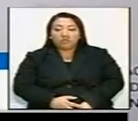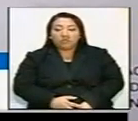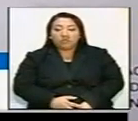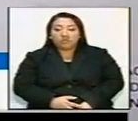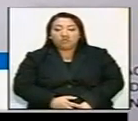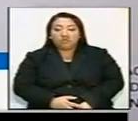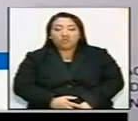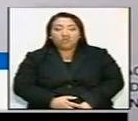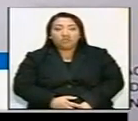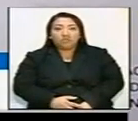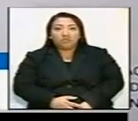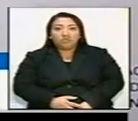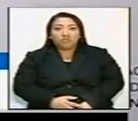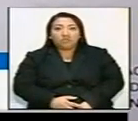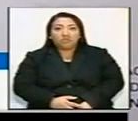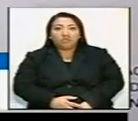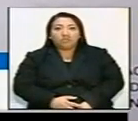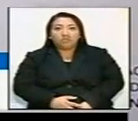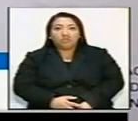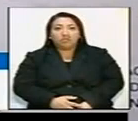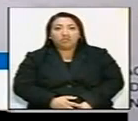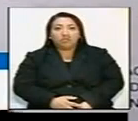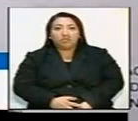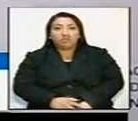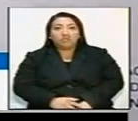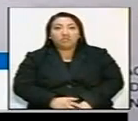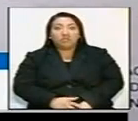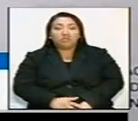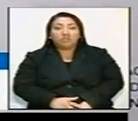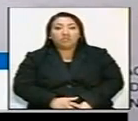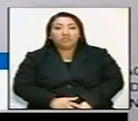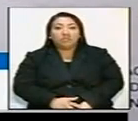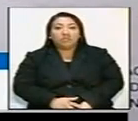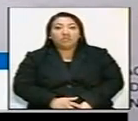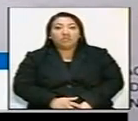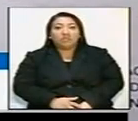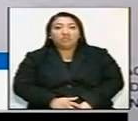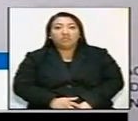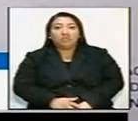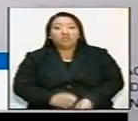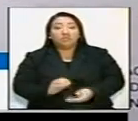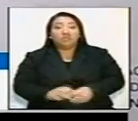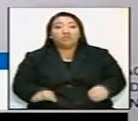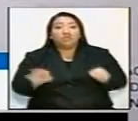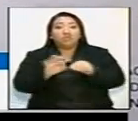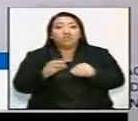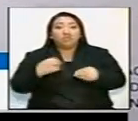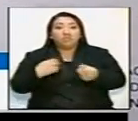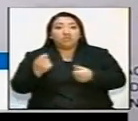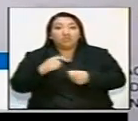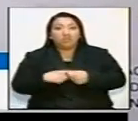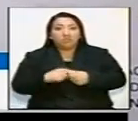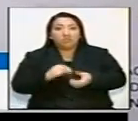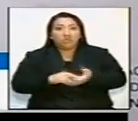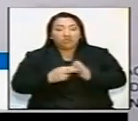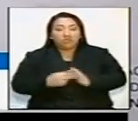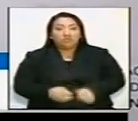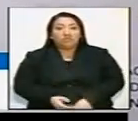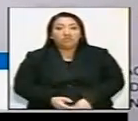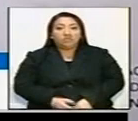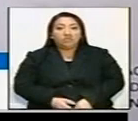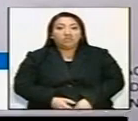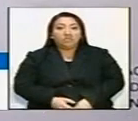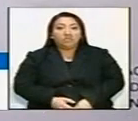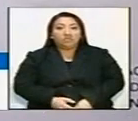lo bueno nuevamente de este plan, no porque lo diga yo que pertenezco al Ejecutivo, es que